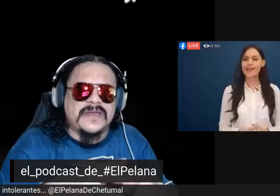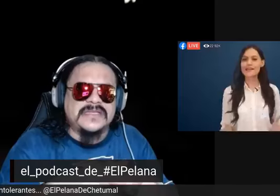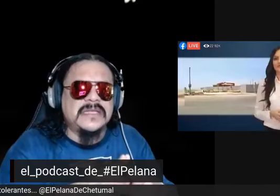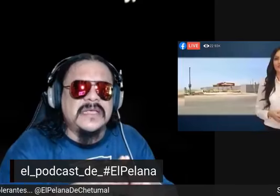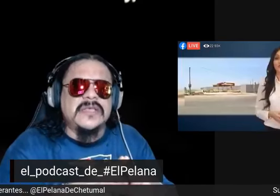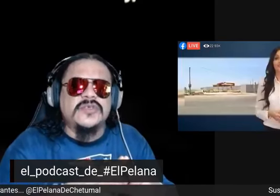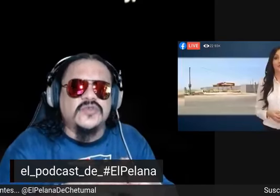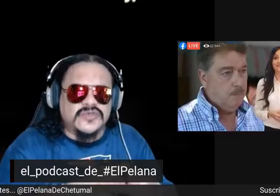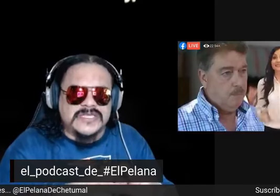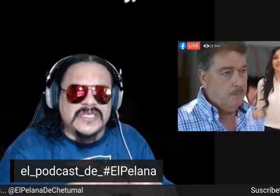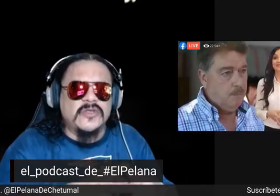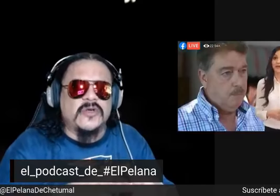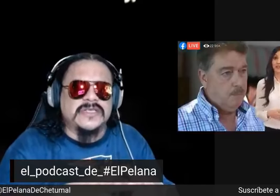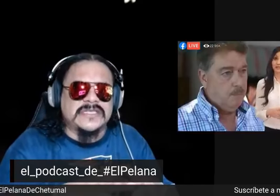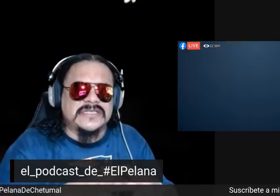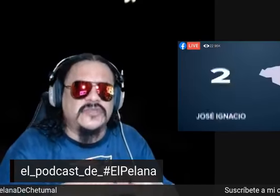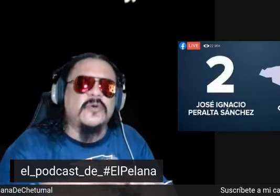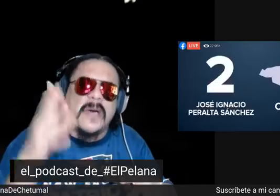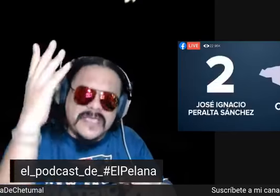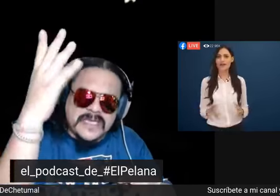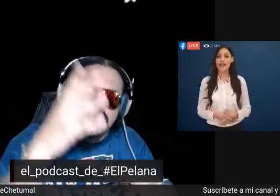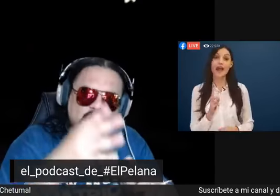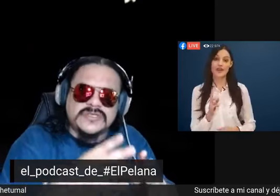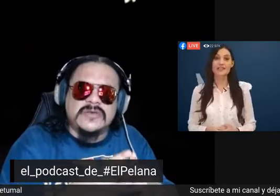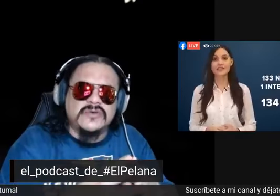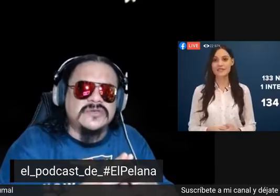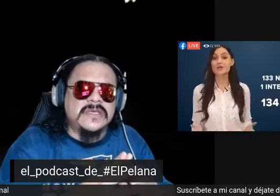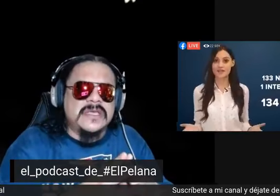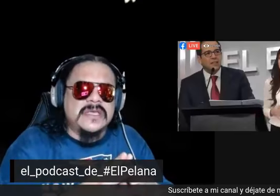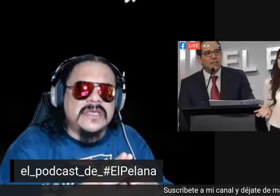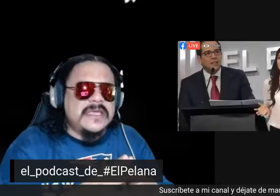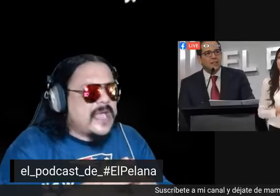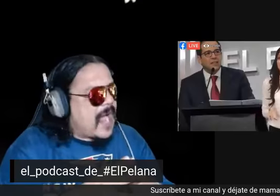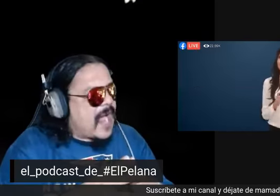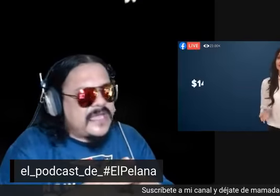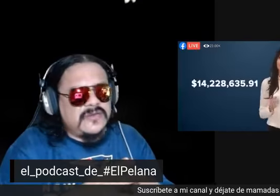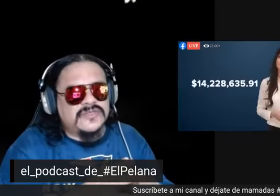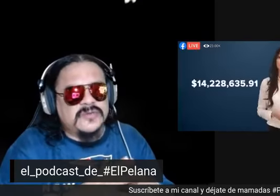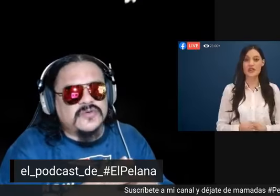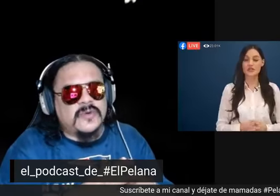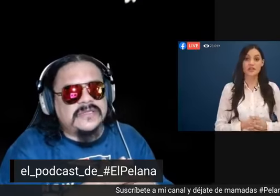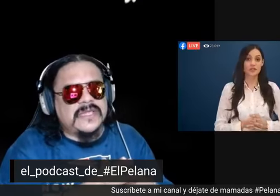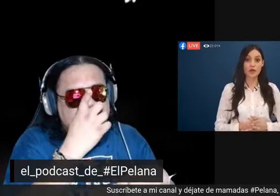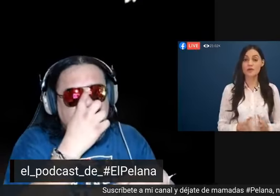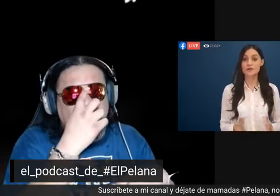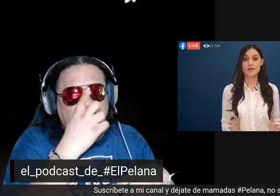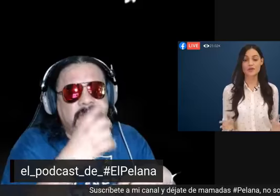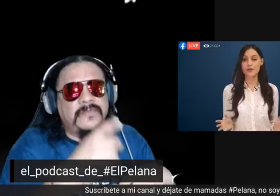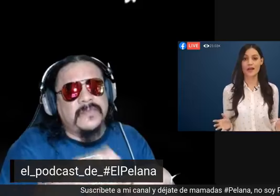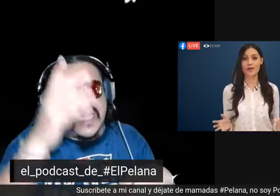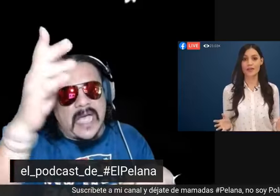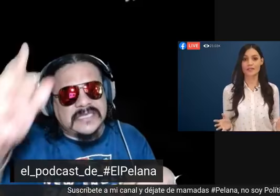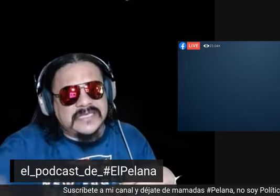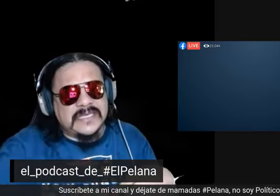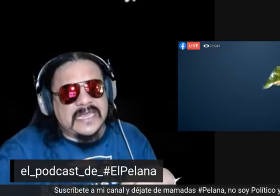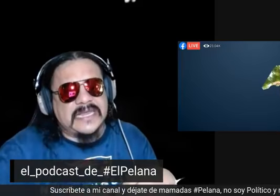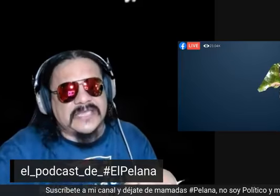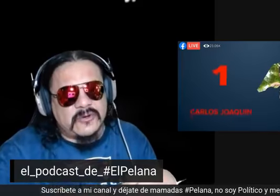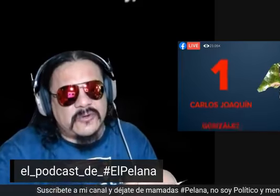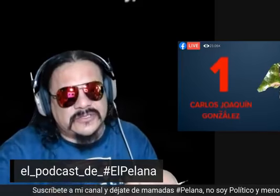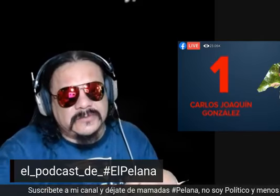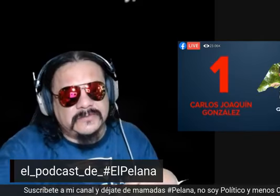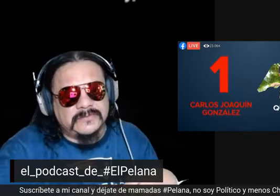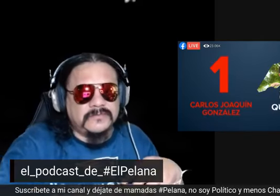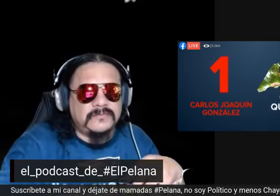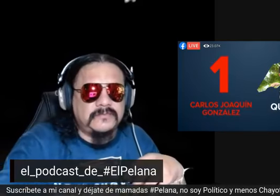que está sucediendo y lo que está haciendo. Vayan, búsquenlos. Ahí nos dimos cuenta de lo que estaba sucediendo. Así que les dejo